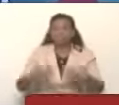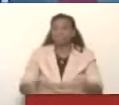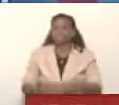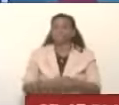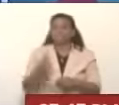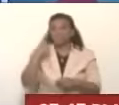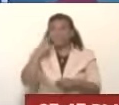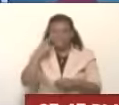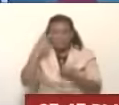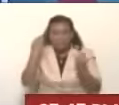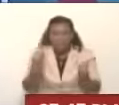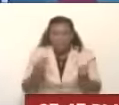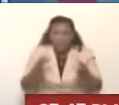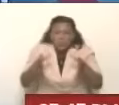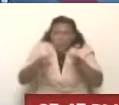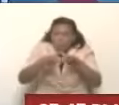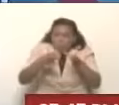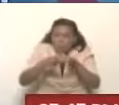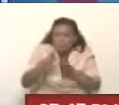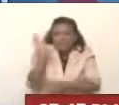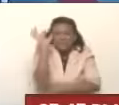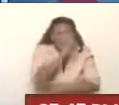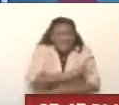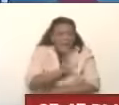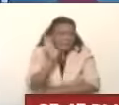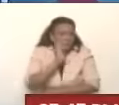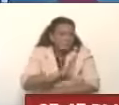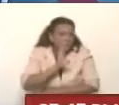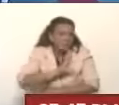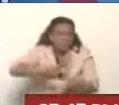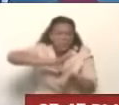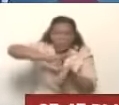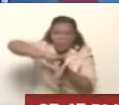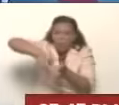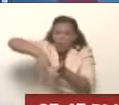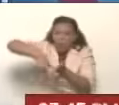se configuró una mafia muy corrupta